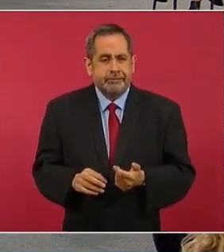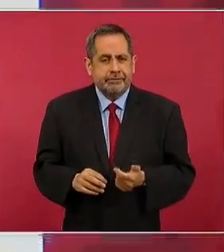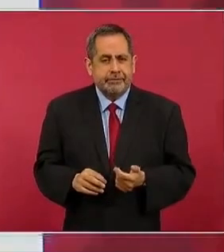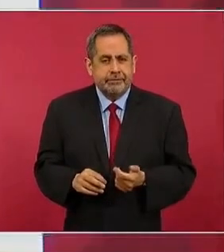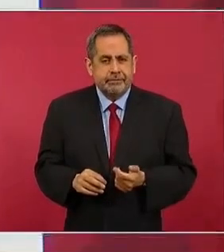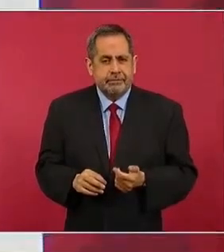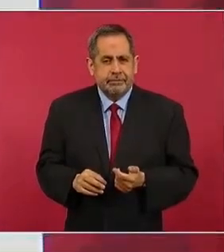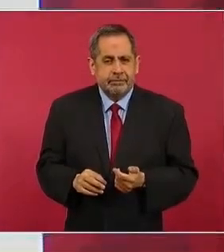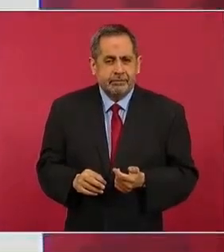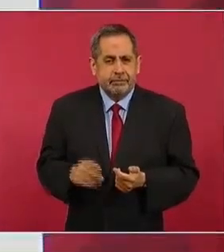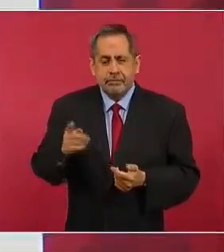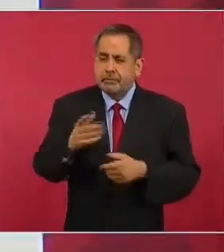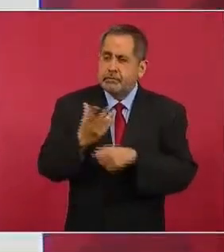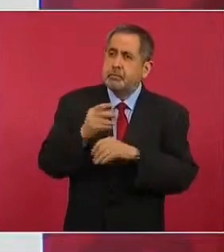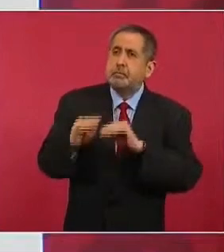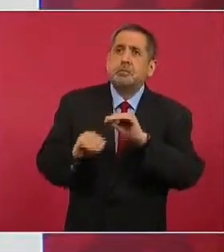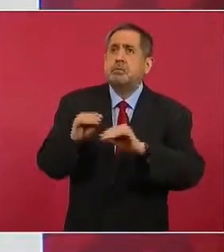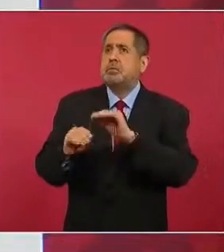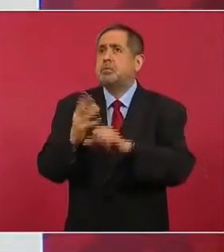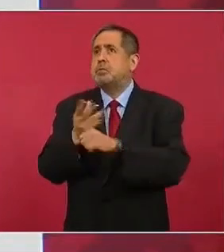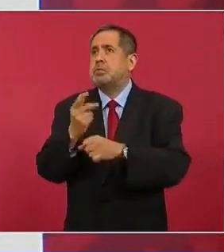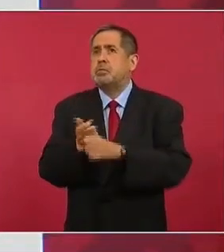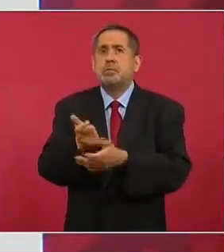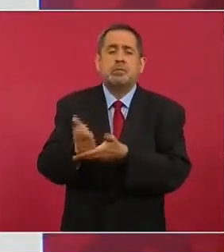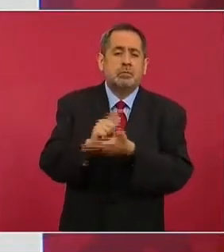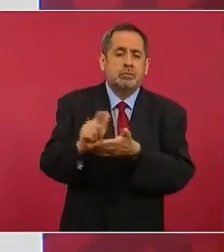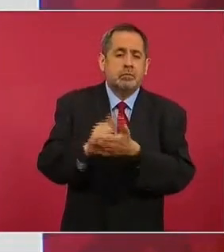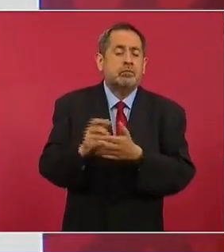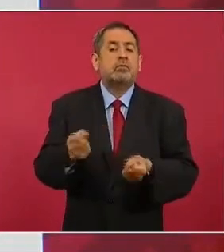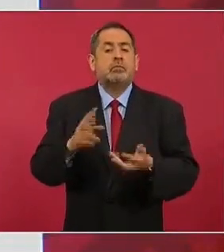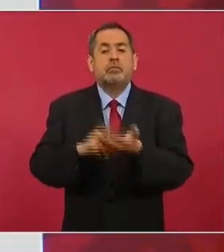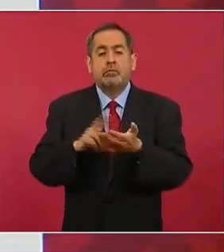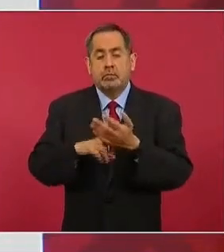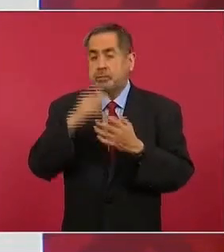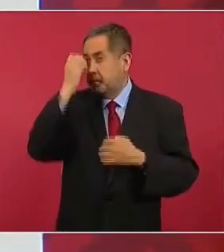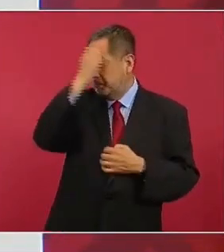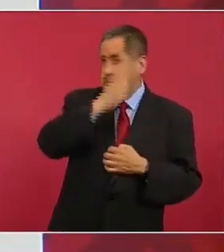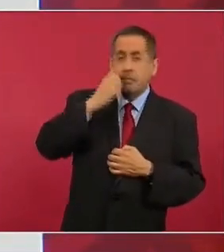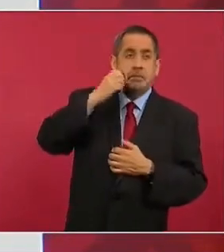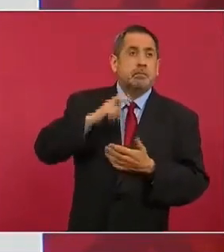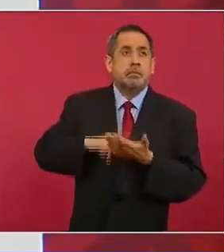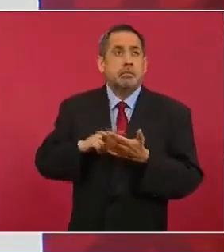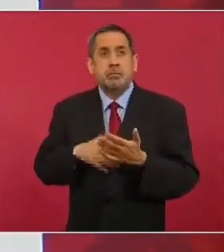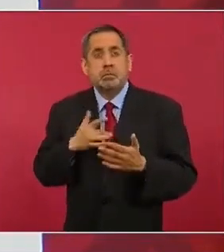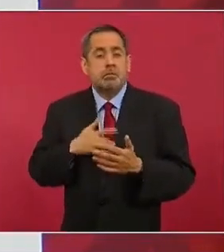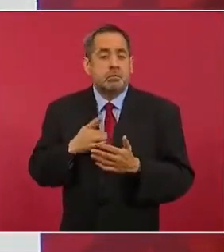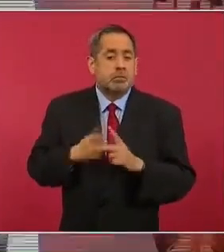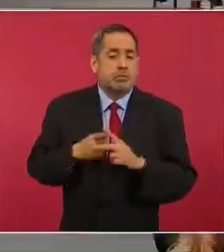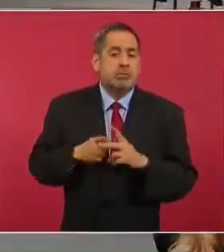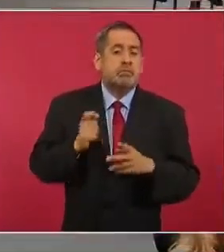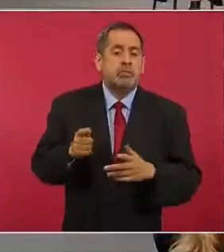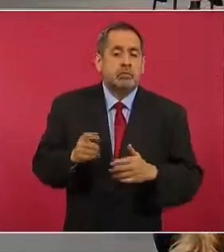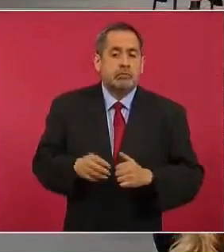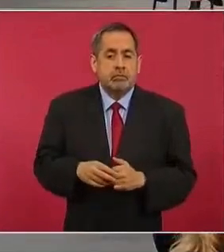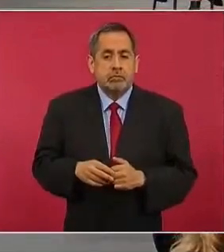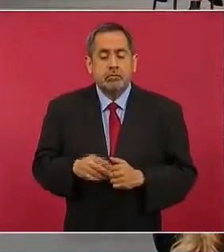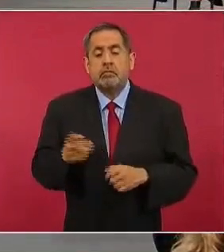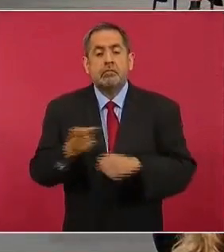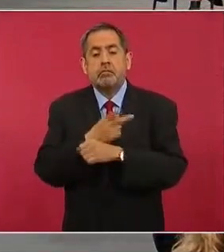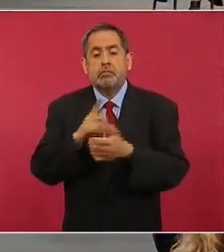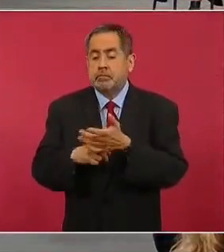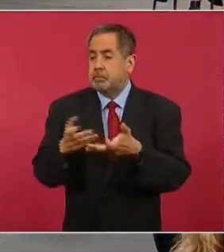solo de mantenimiento, el último avalúo ya resultó